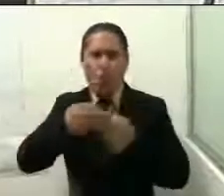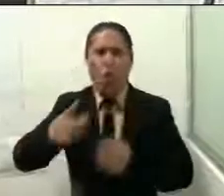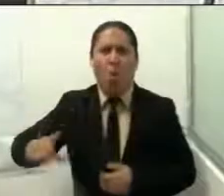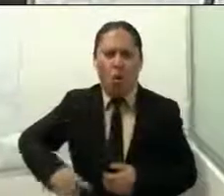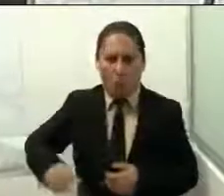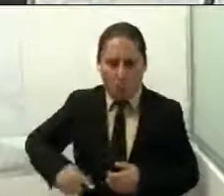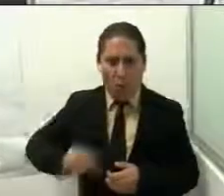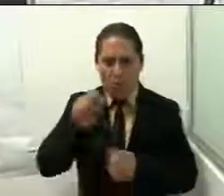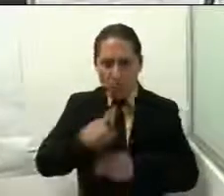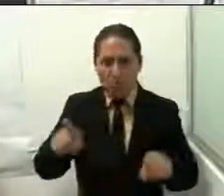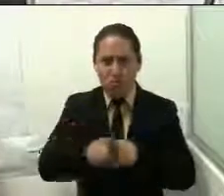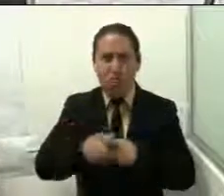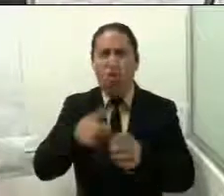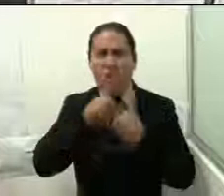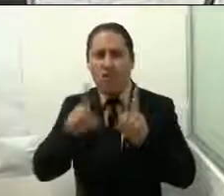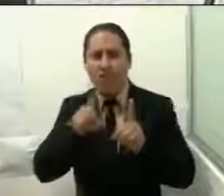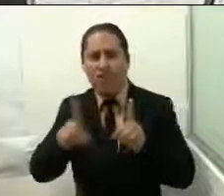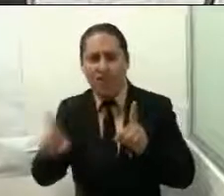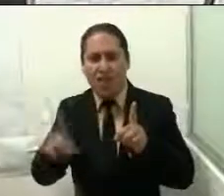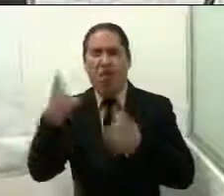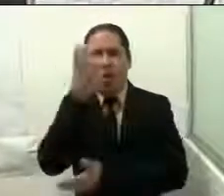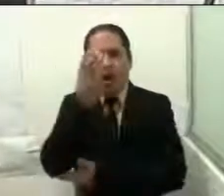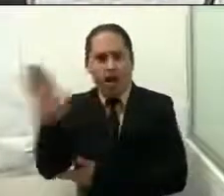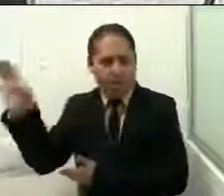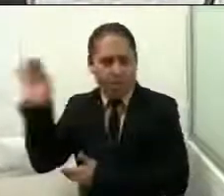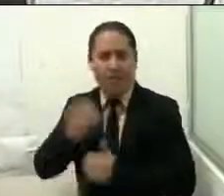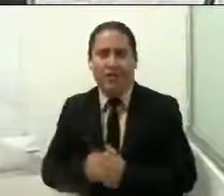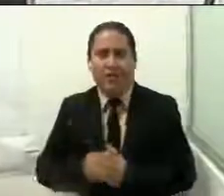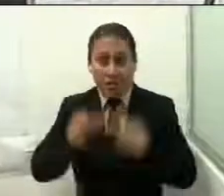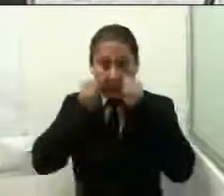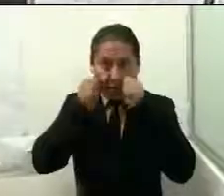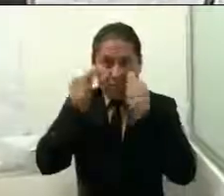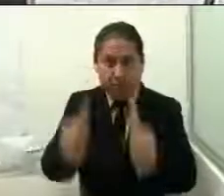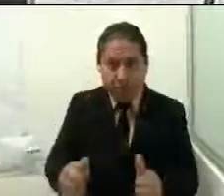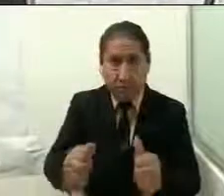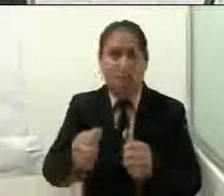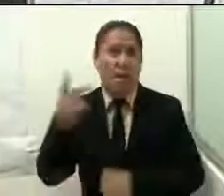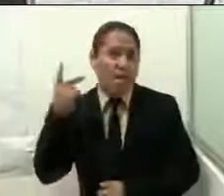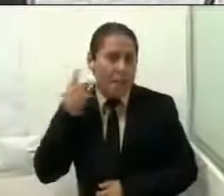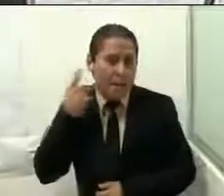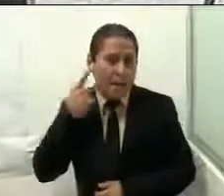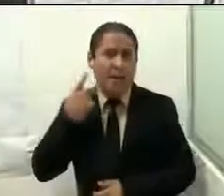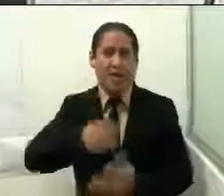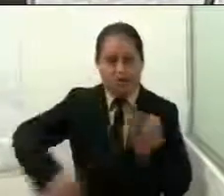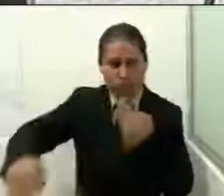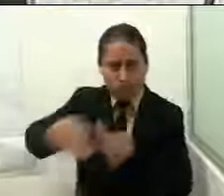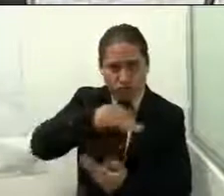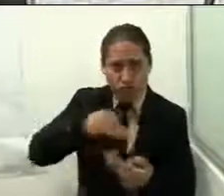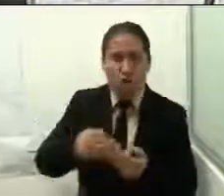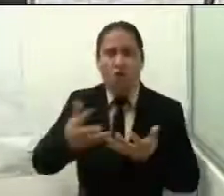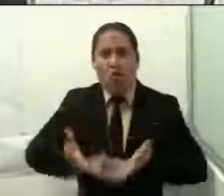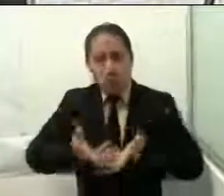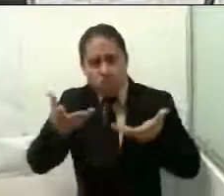sector de desarrollo rural sustentable atendiendo las políticas públicas agricultura